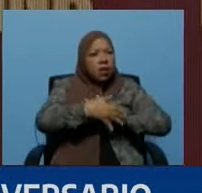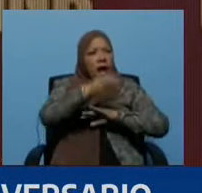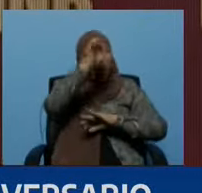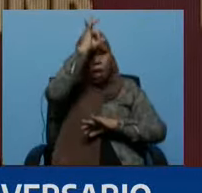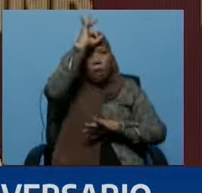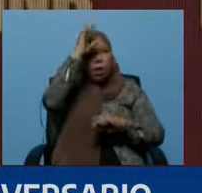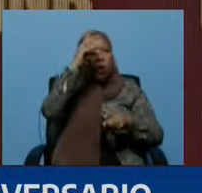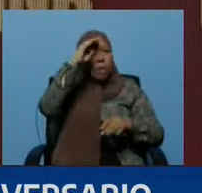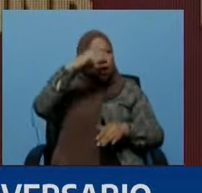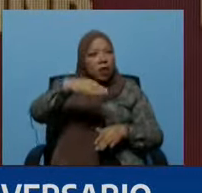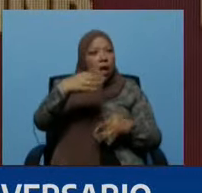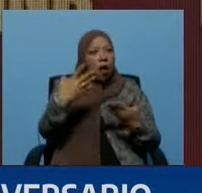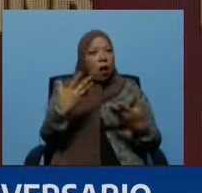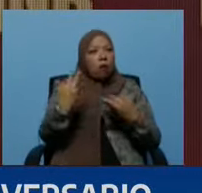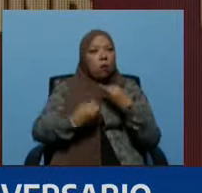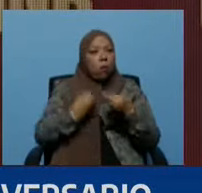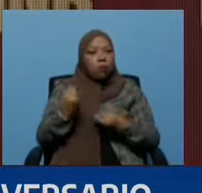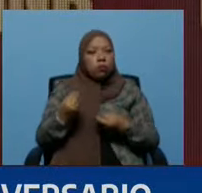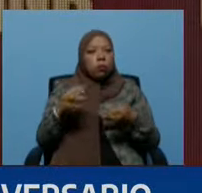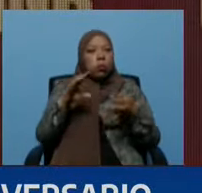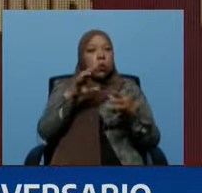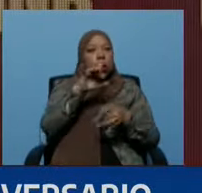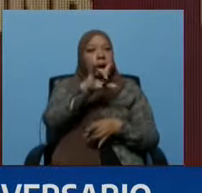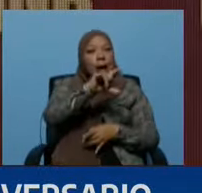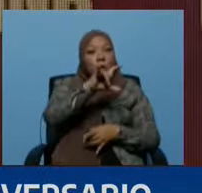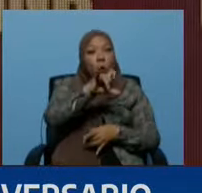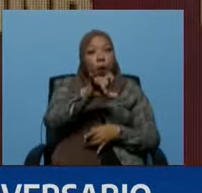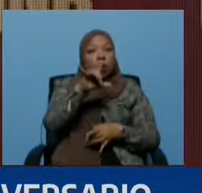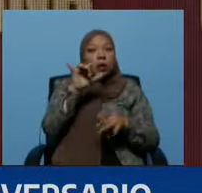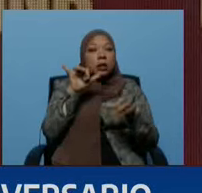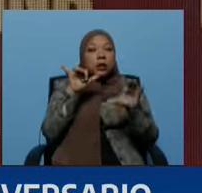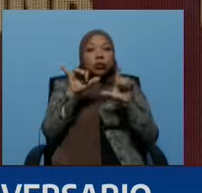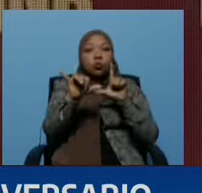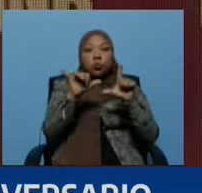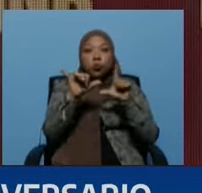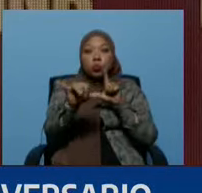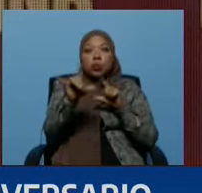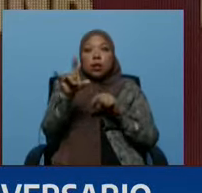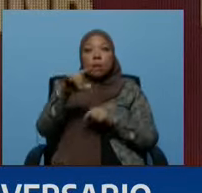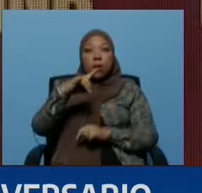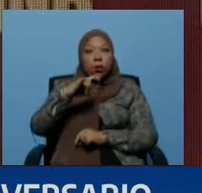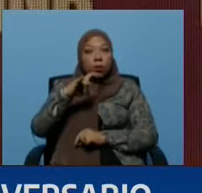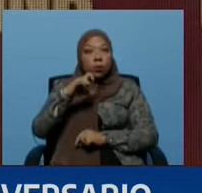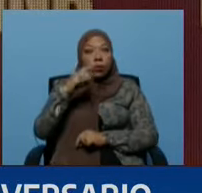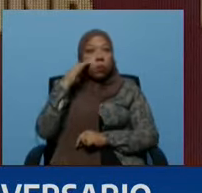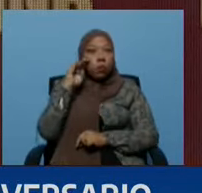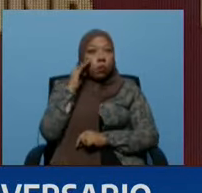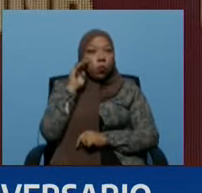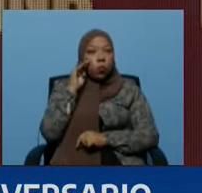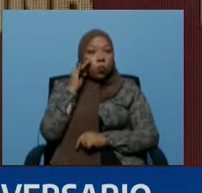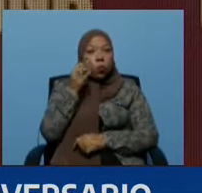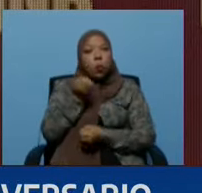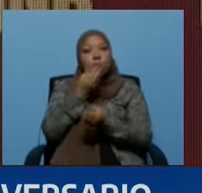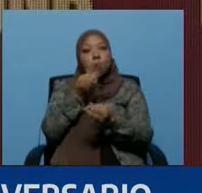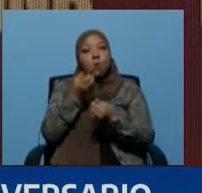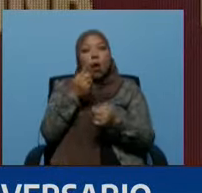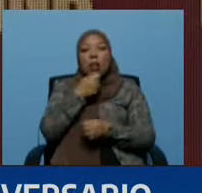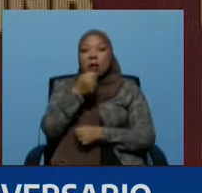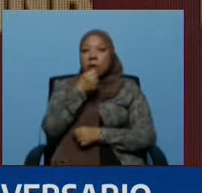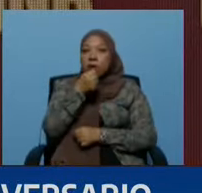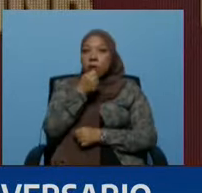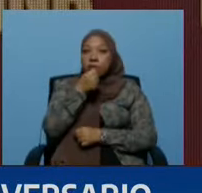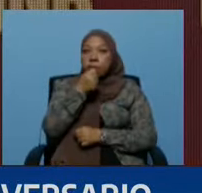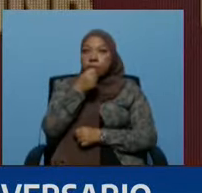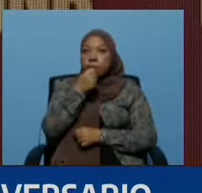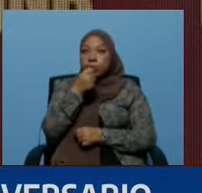inmediatamente. Las cuentas de YouTube, Instagram y otras redes sociales que publicaron la entrevista,